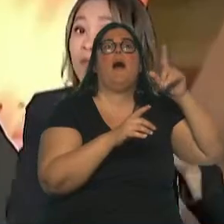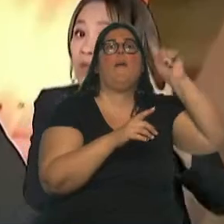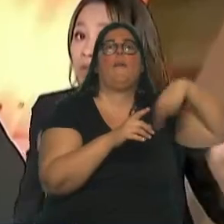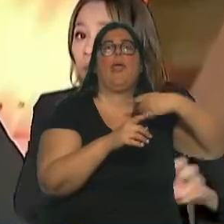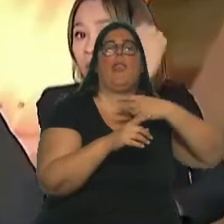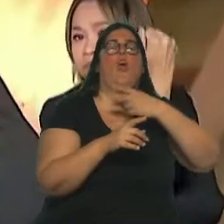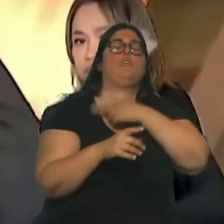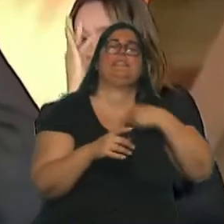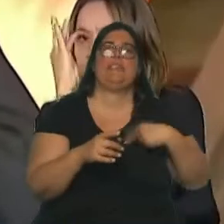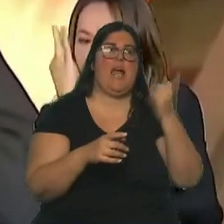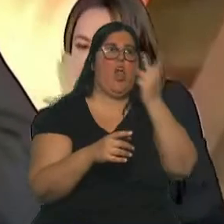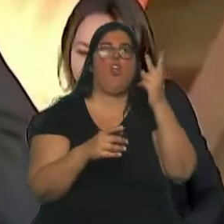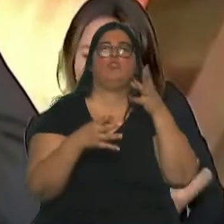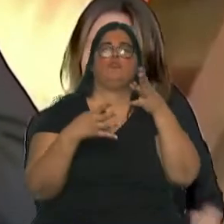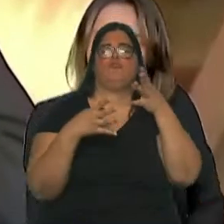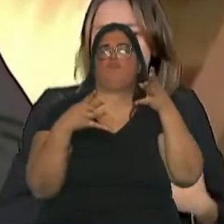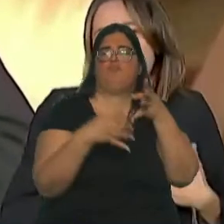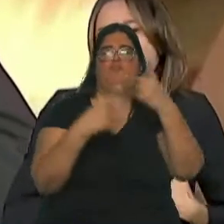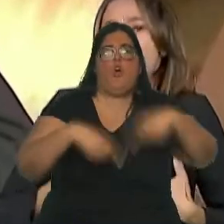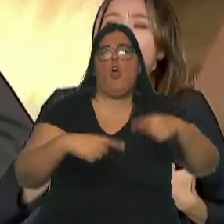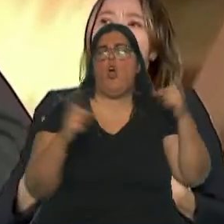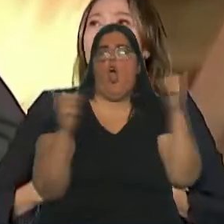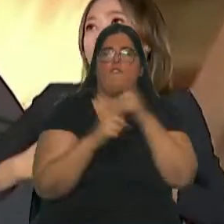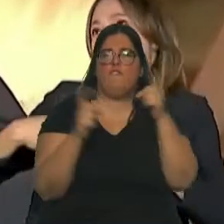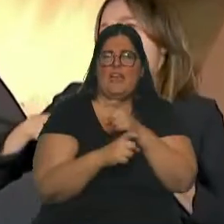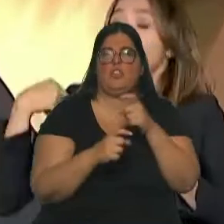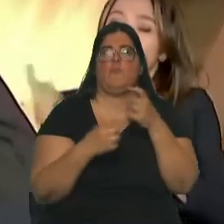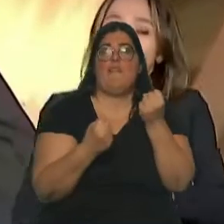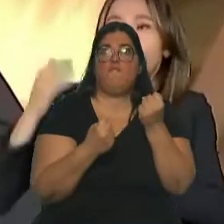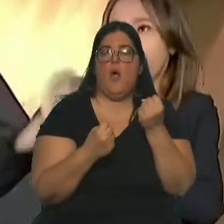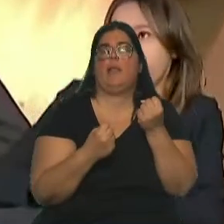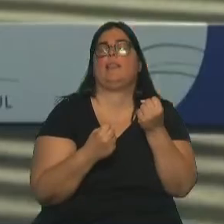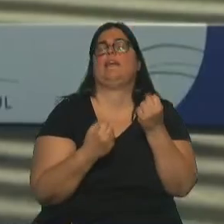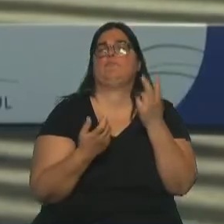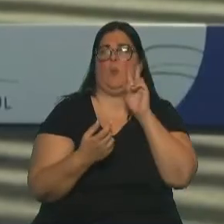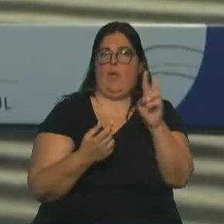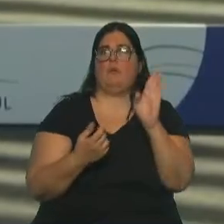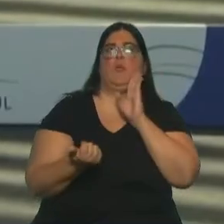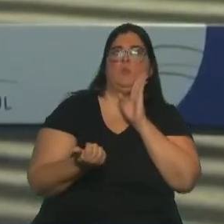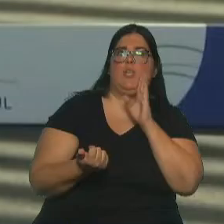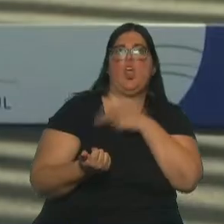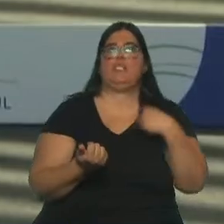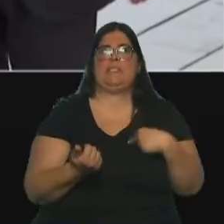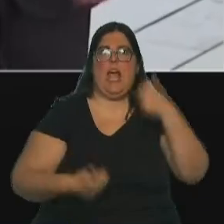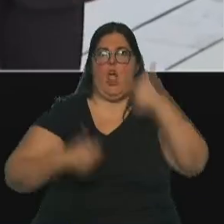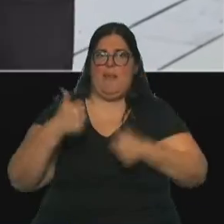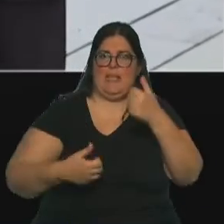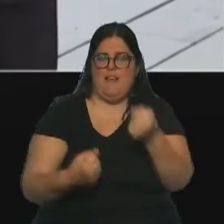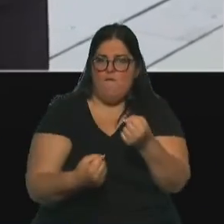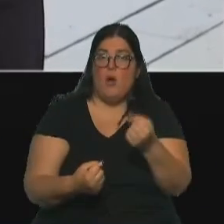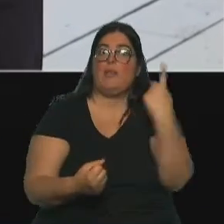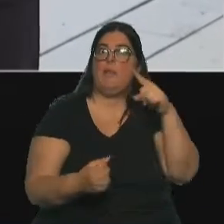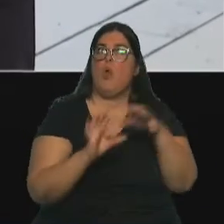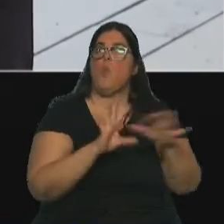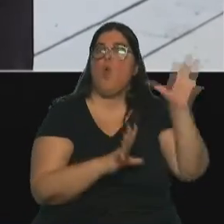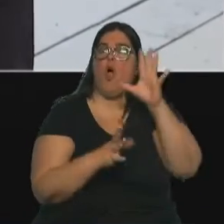China. Recordemos que de aquí en adelante estamos asistiendo a una competencia, sobre todo entre los Estados Unidos y China, pero en la cual Europa juega